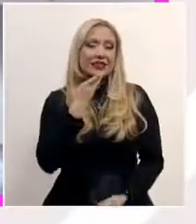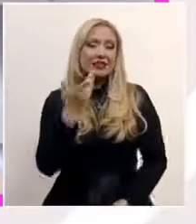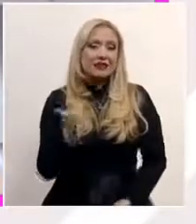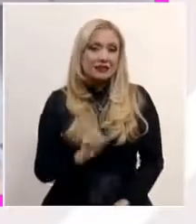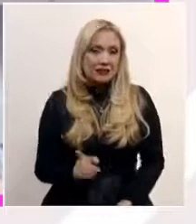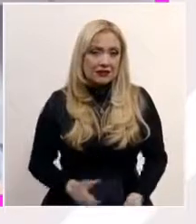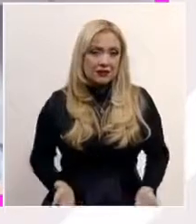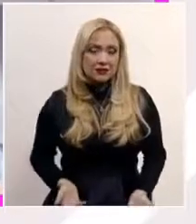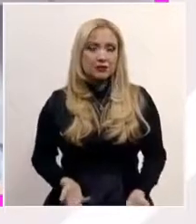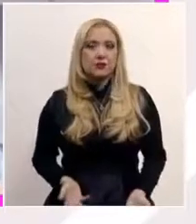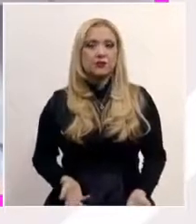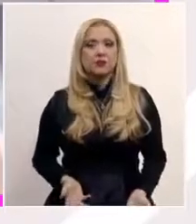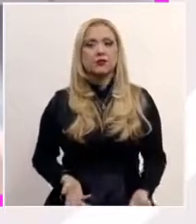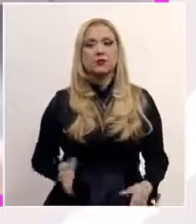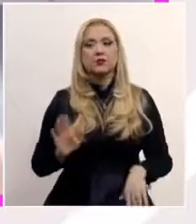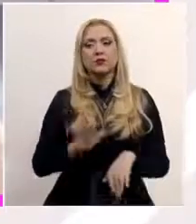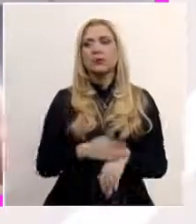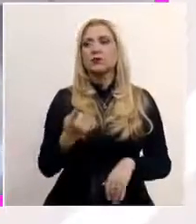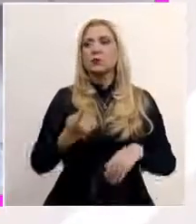o sea,